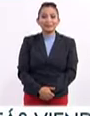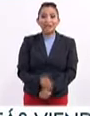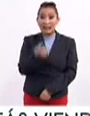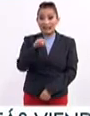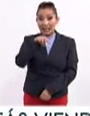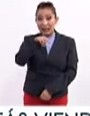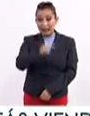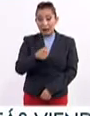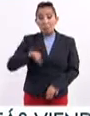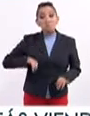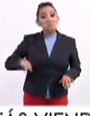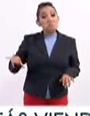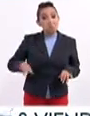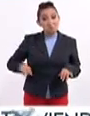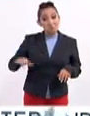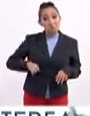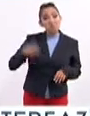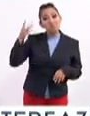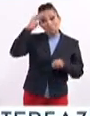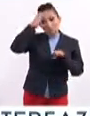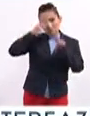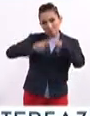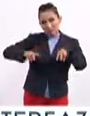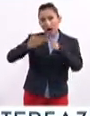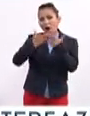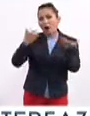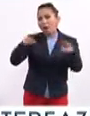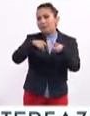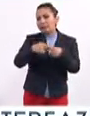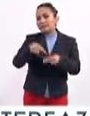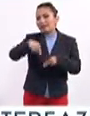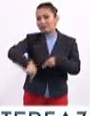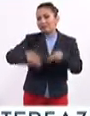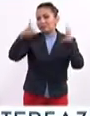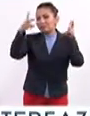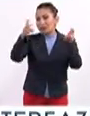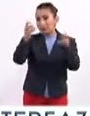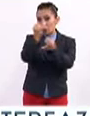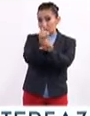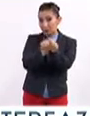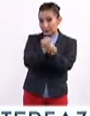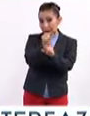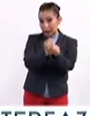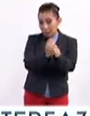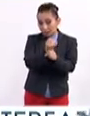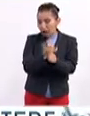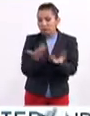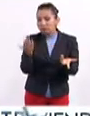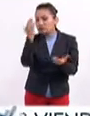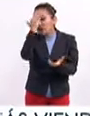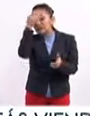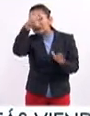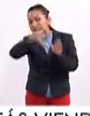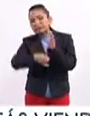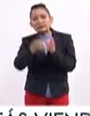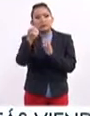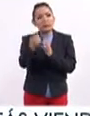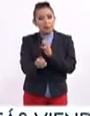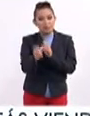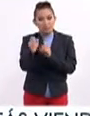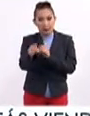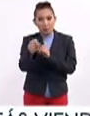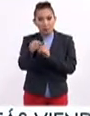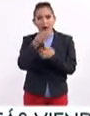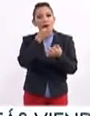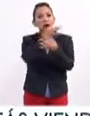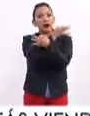Así es, Ana Cristina, interesantísima esta reflexión. Vamos a comenzar nuestro programa con un reportaje donde conoceremos a fondo